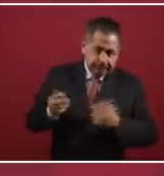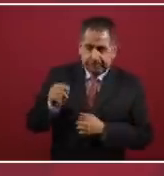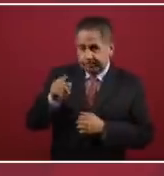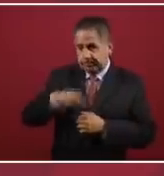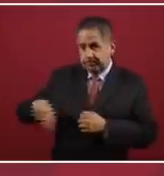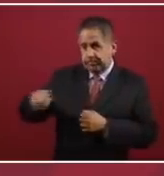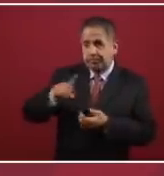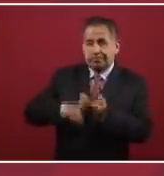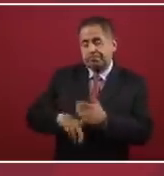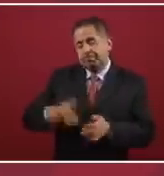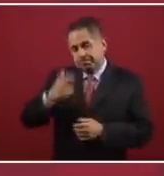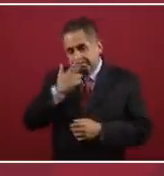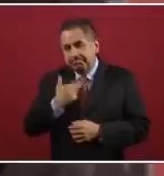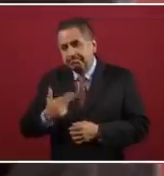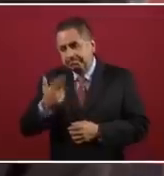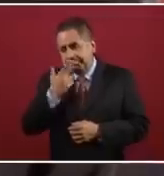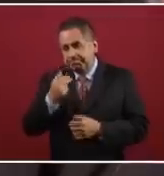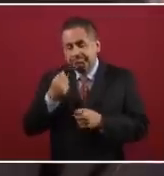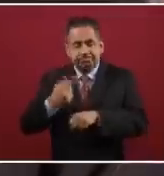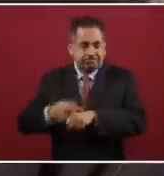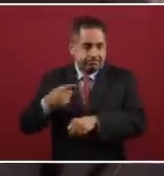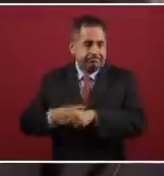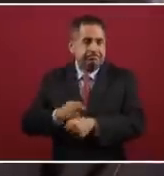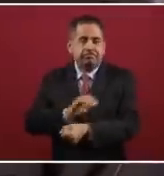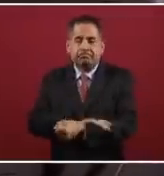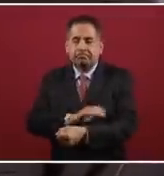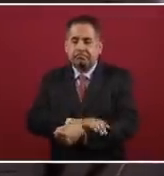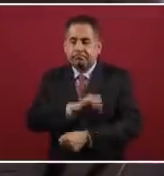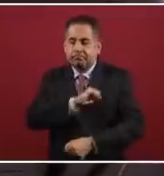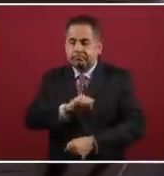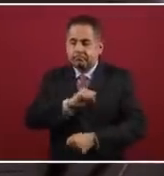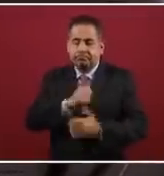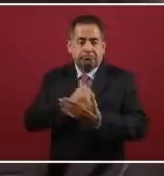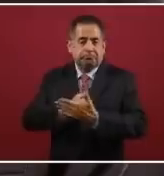pues son diabetes, hipertensión.